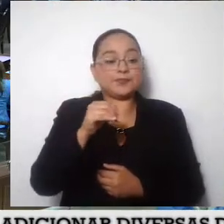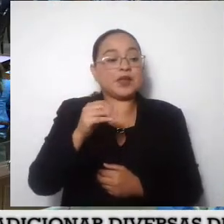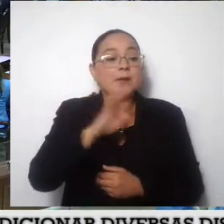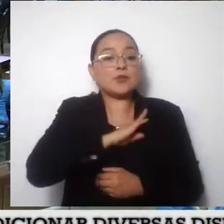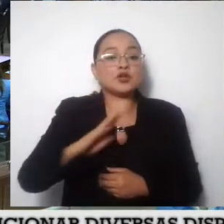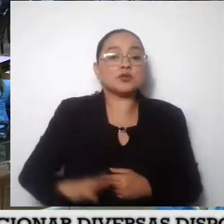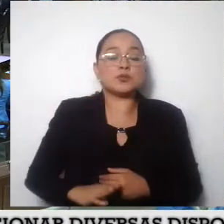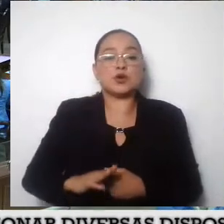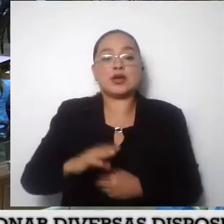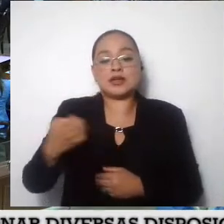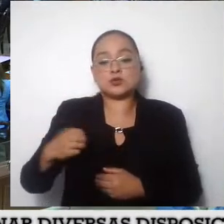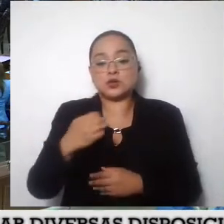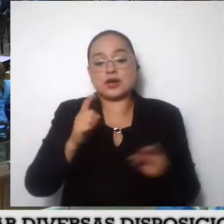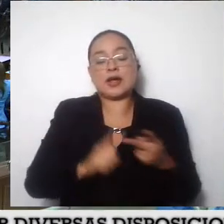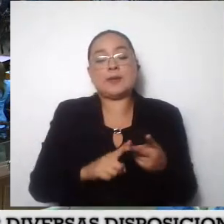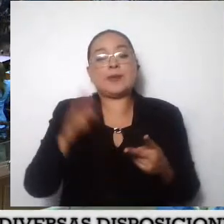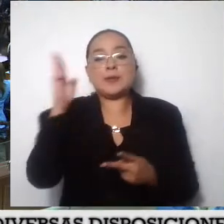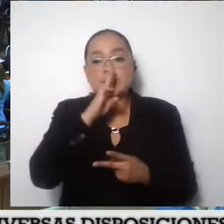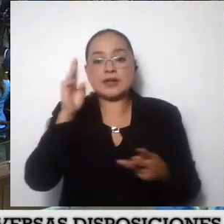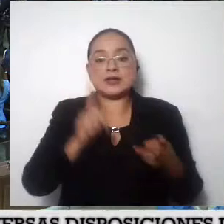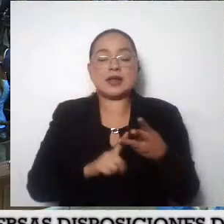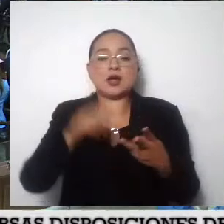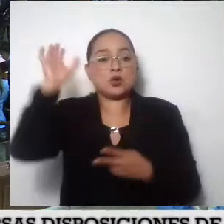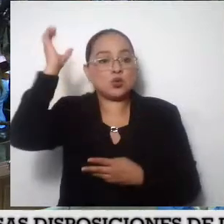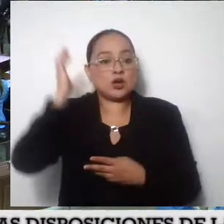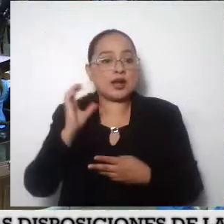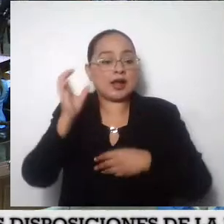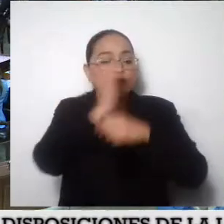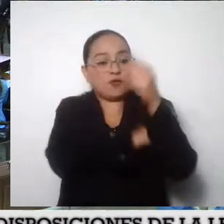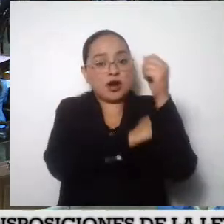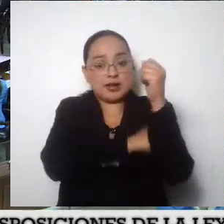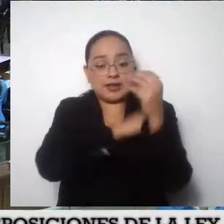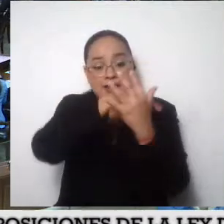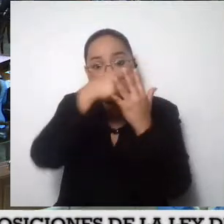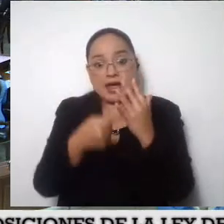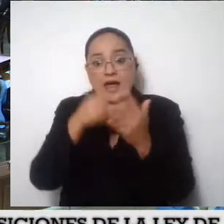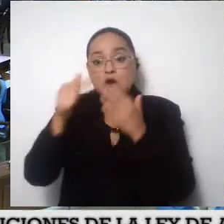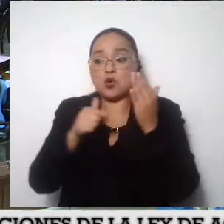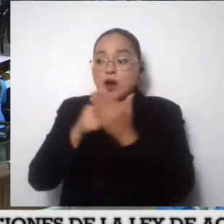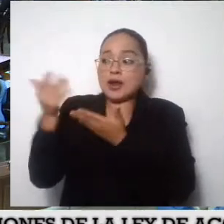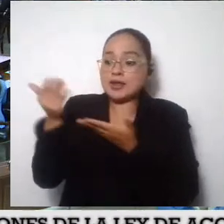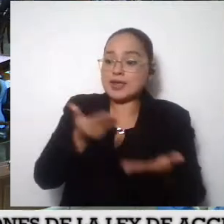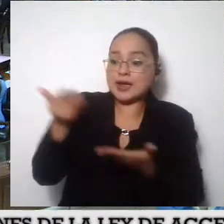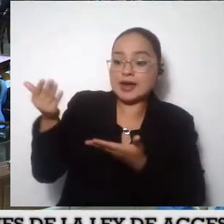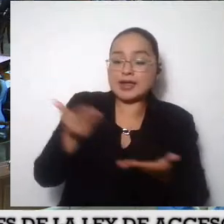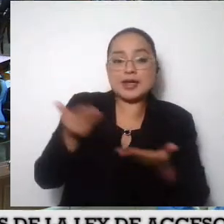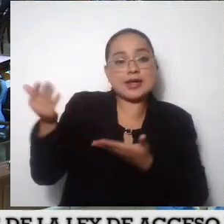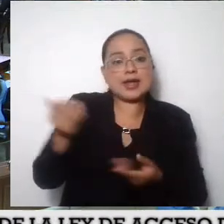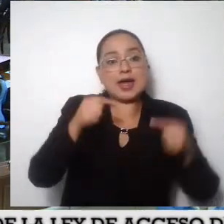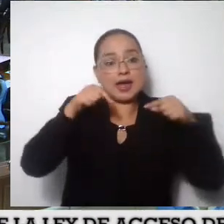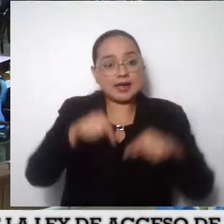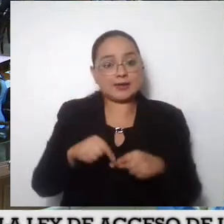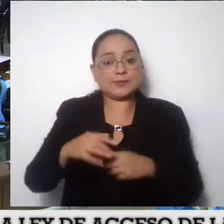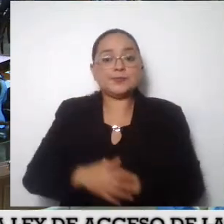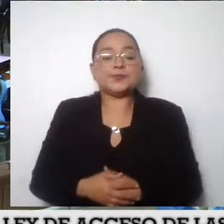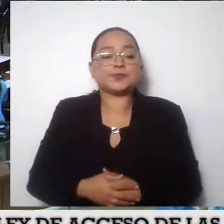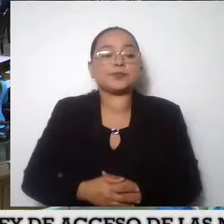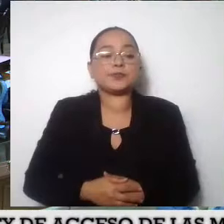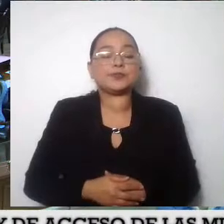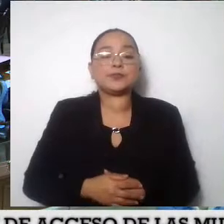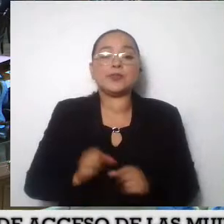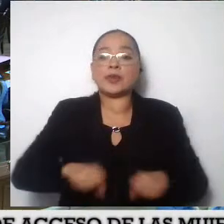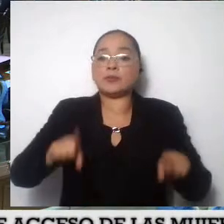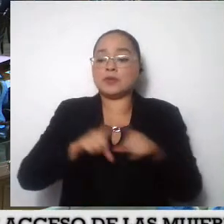Culiacán y El Fuerte concentran el flujo de personas presentadas en la entidad, de acuerdo con el Anuario de Movilidad